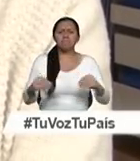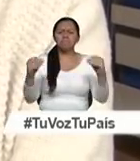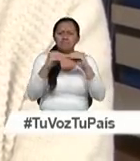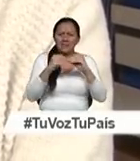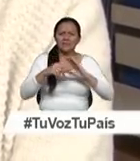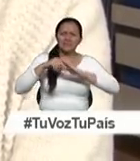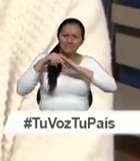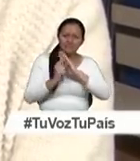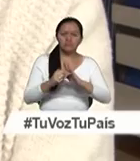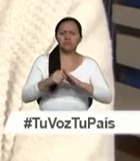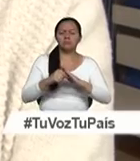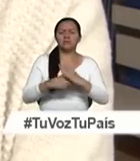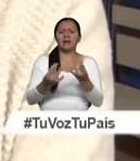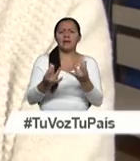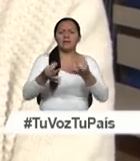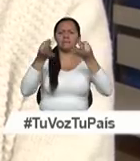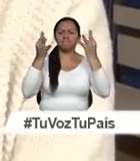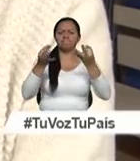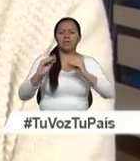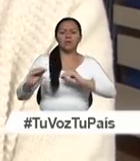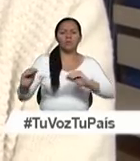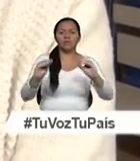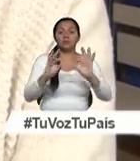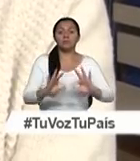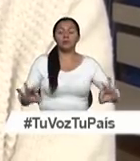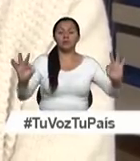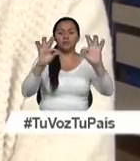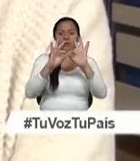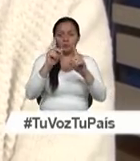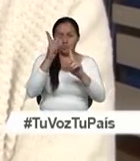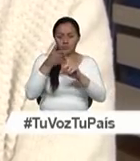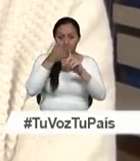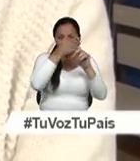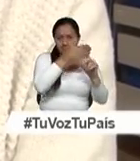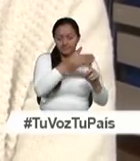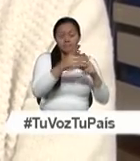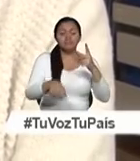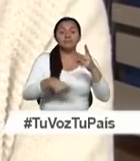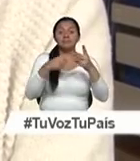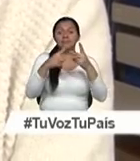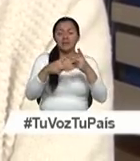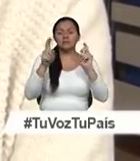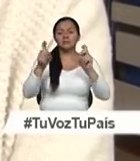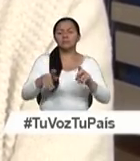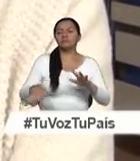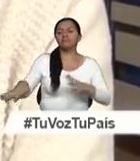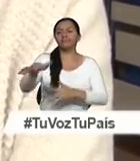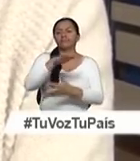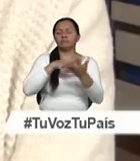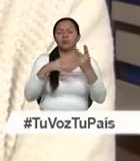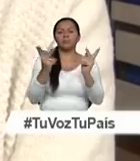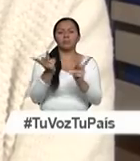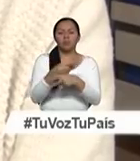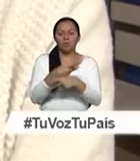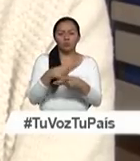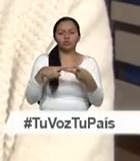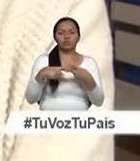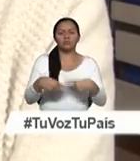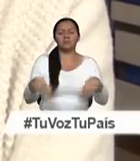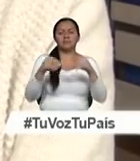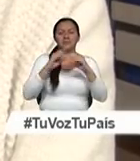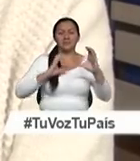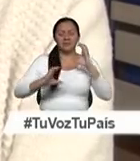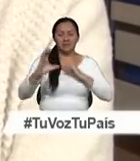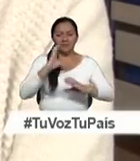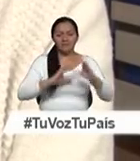¿no? Educativa, por una parte, que en donde realmente la producción científica,